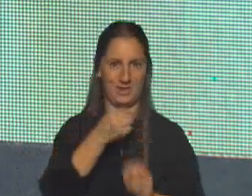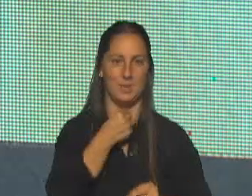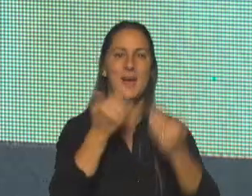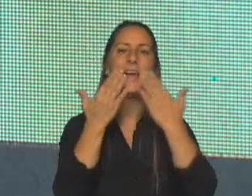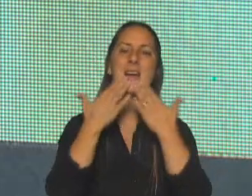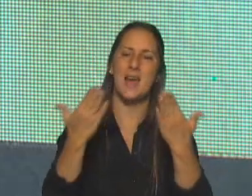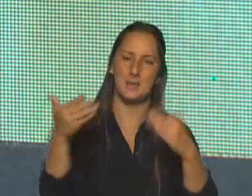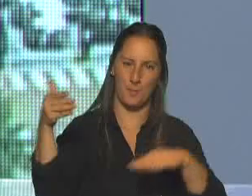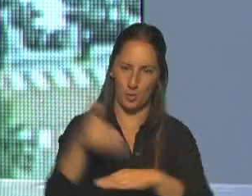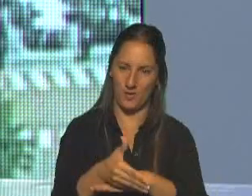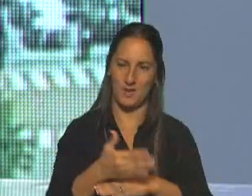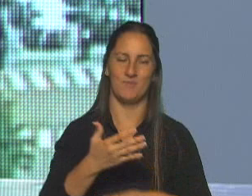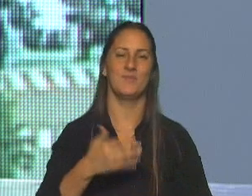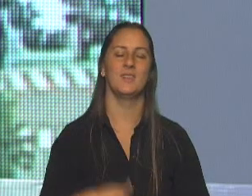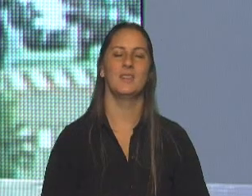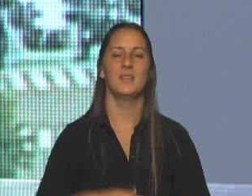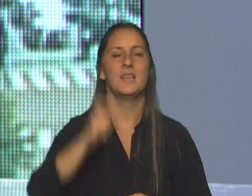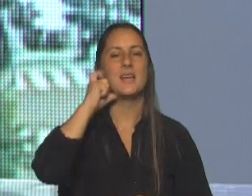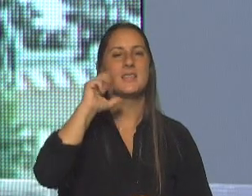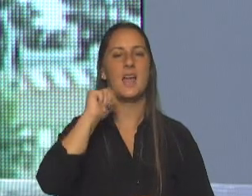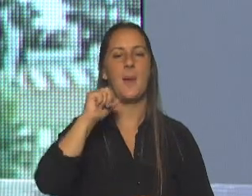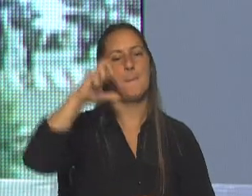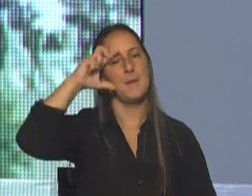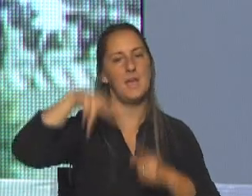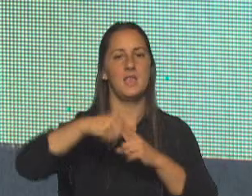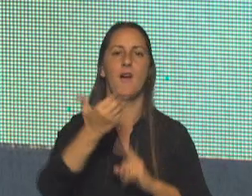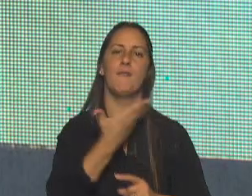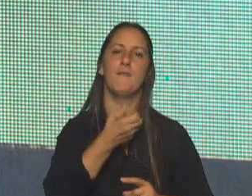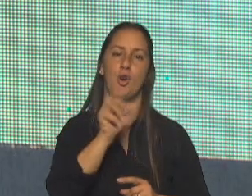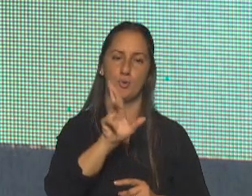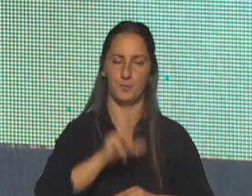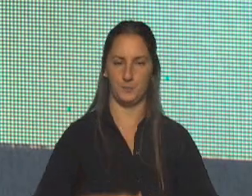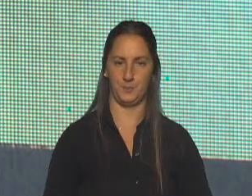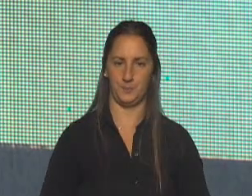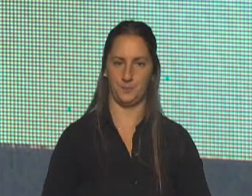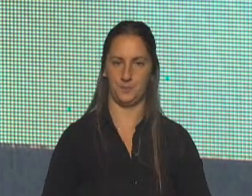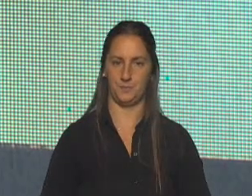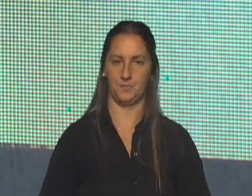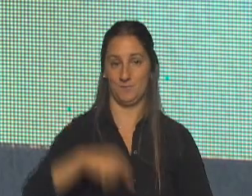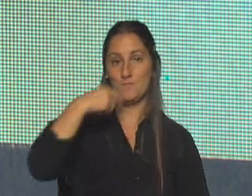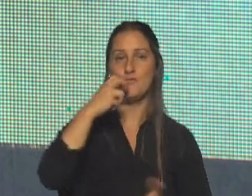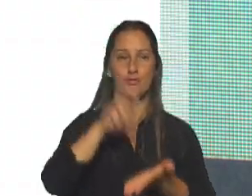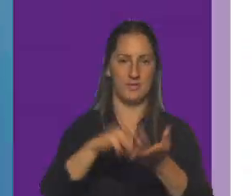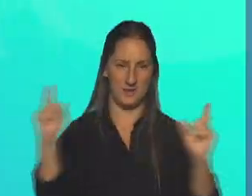haber venido. Un placer, como siempre. La doctora Graciela Peñafort en esta segunda edición de Noticias. Un resumen ahora.